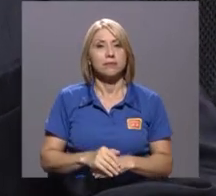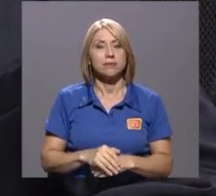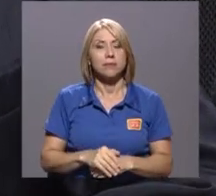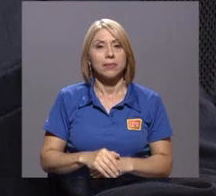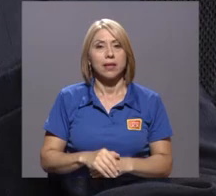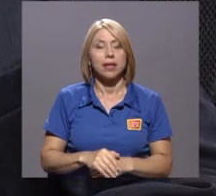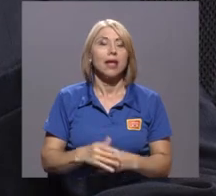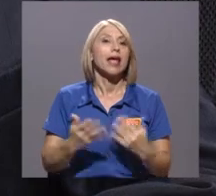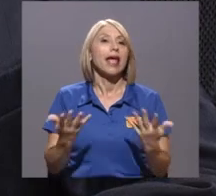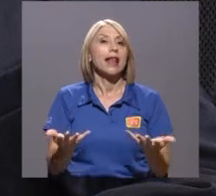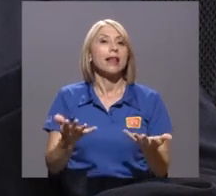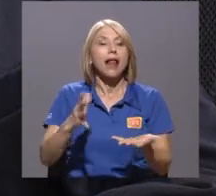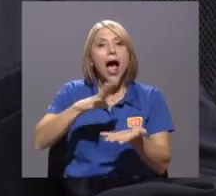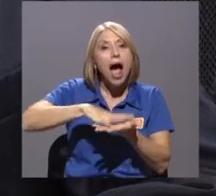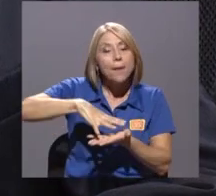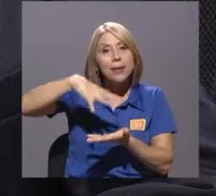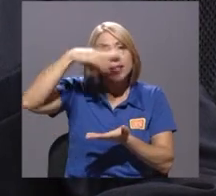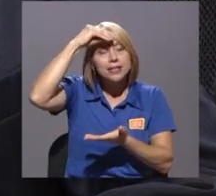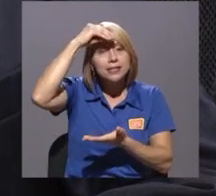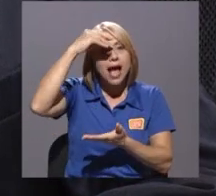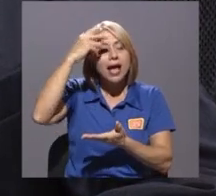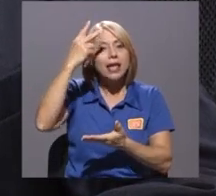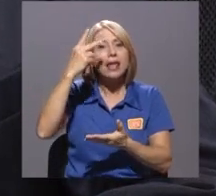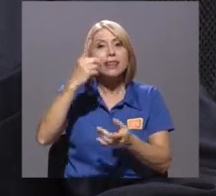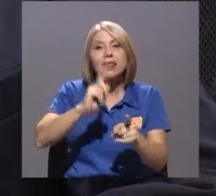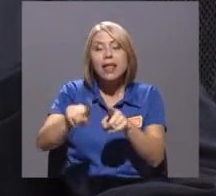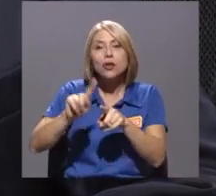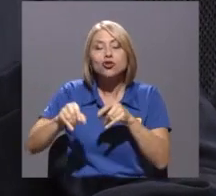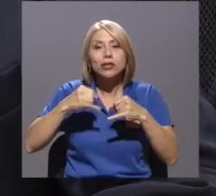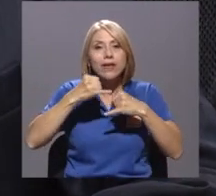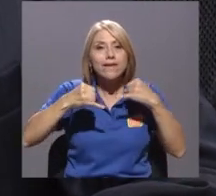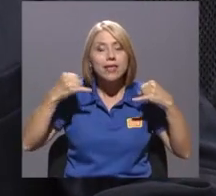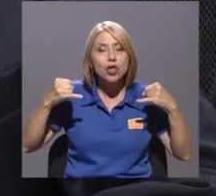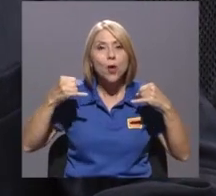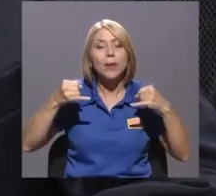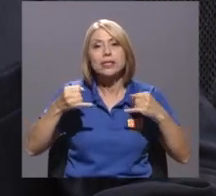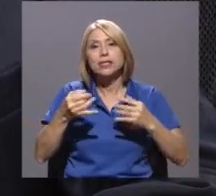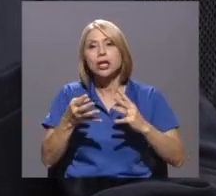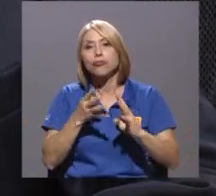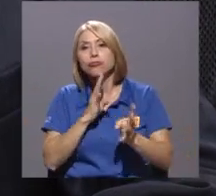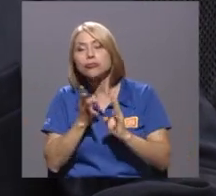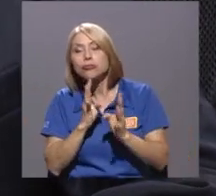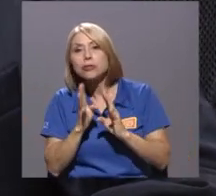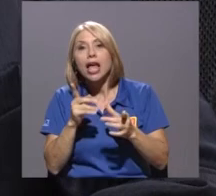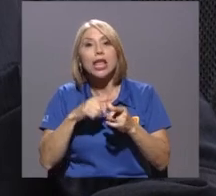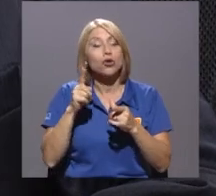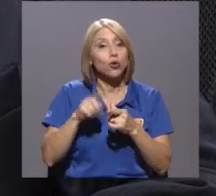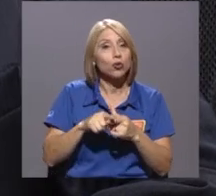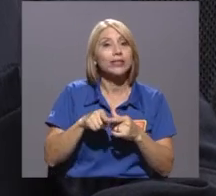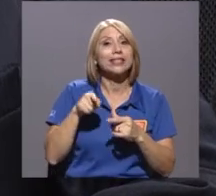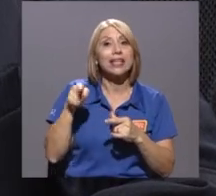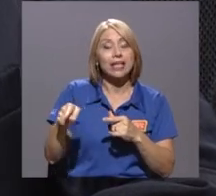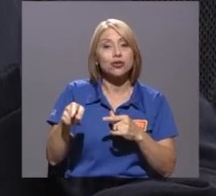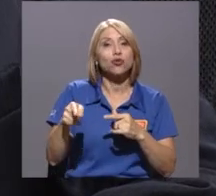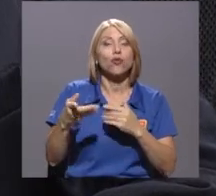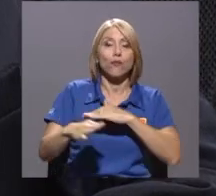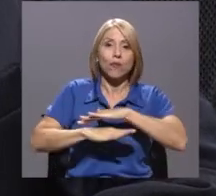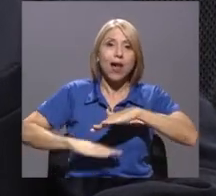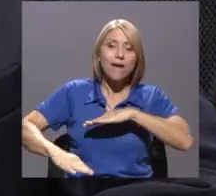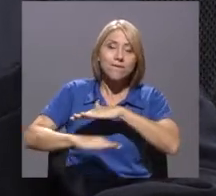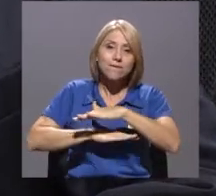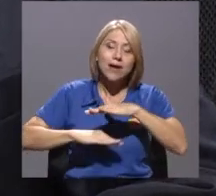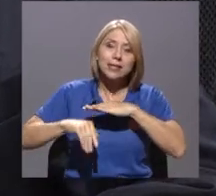de los idiomas y entonces fue una base naturalmente de esta reconciliación